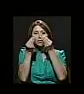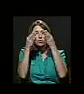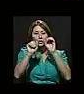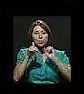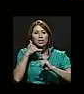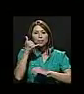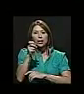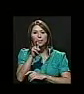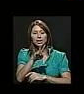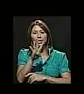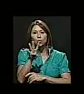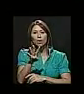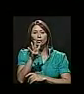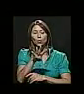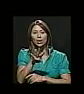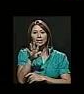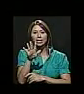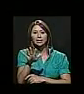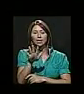número